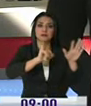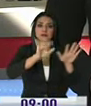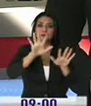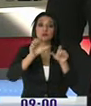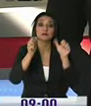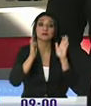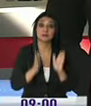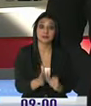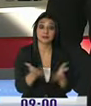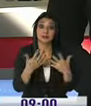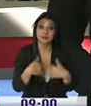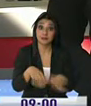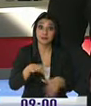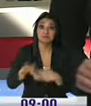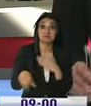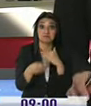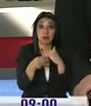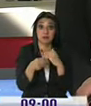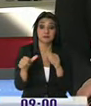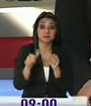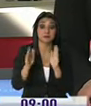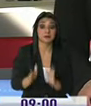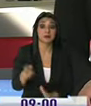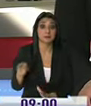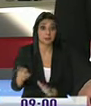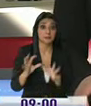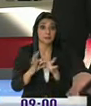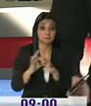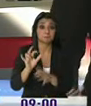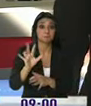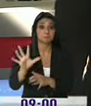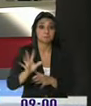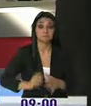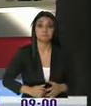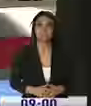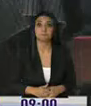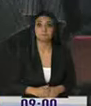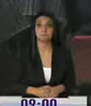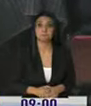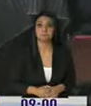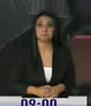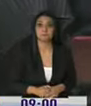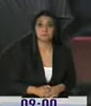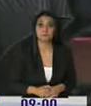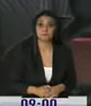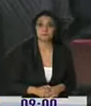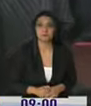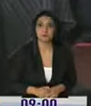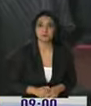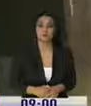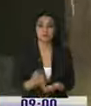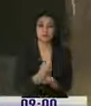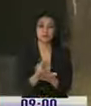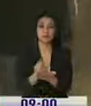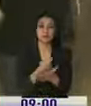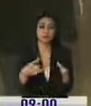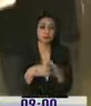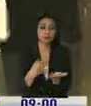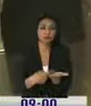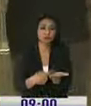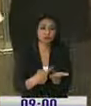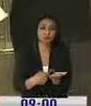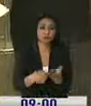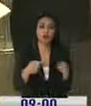65 asambleístas, incluida la de una legisladora de Alianza País. Después de varias semanas de diálogos internos,